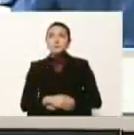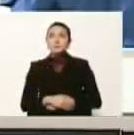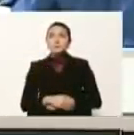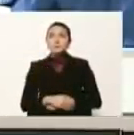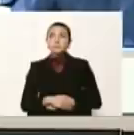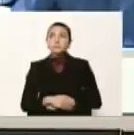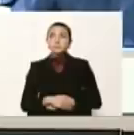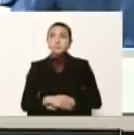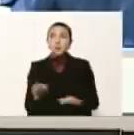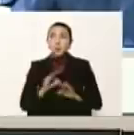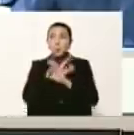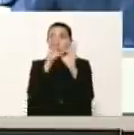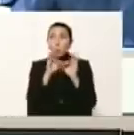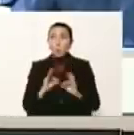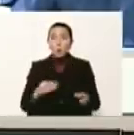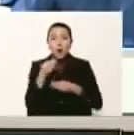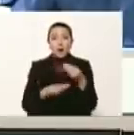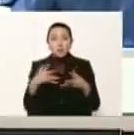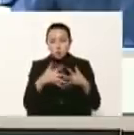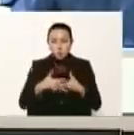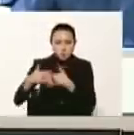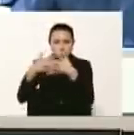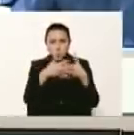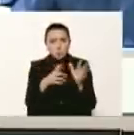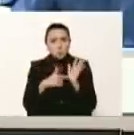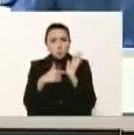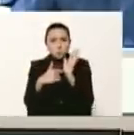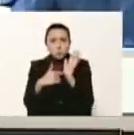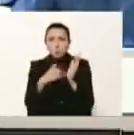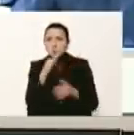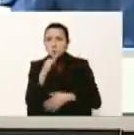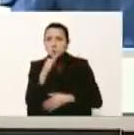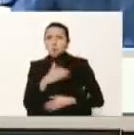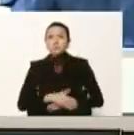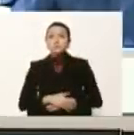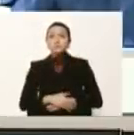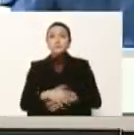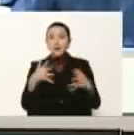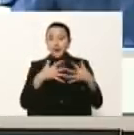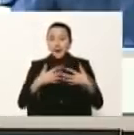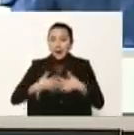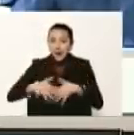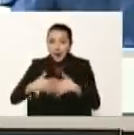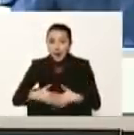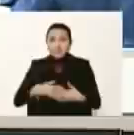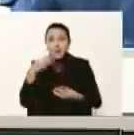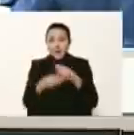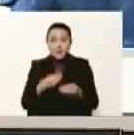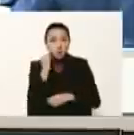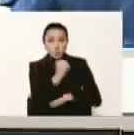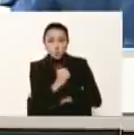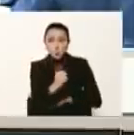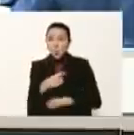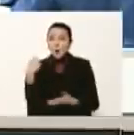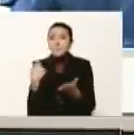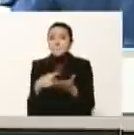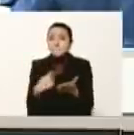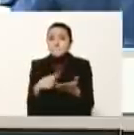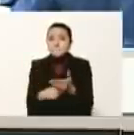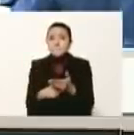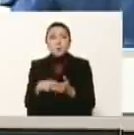el medio de información del gobierno estadounidense, aparece que la empresa mercenaria que contrató a